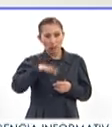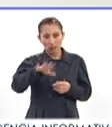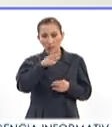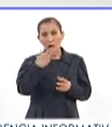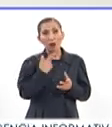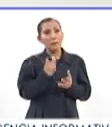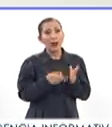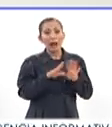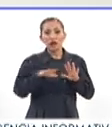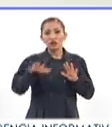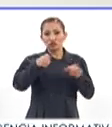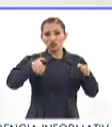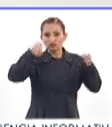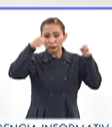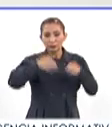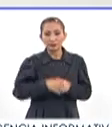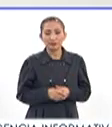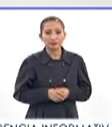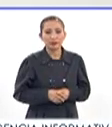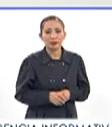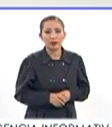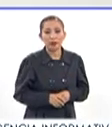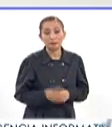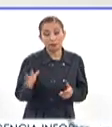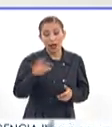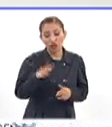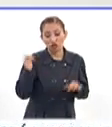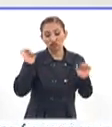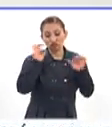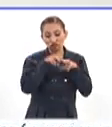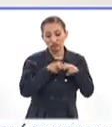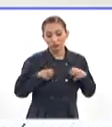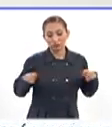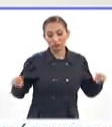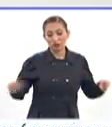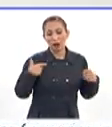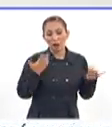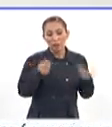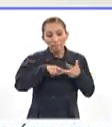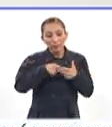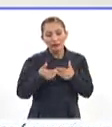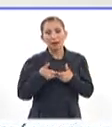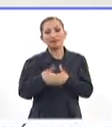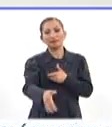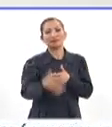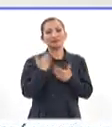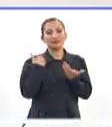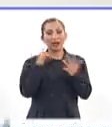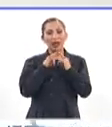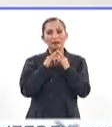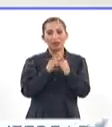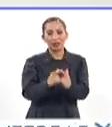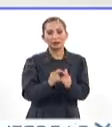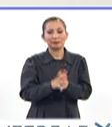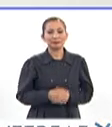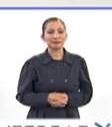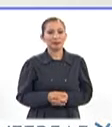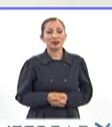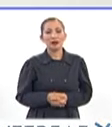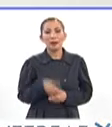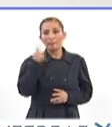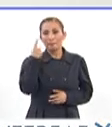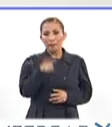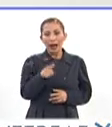este Palacio de Minería. Y bueno, pues ellos estarán dando, digamos, el banderazo de salida